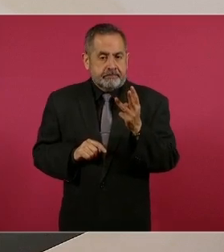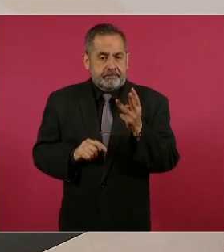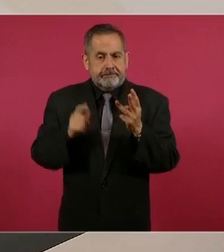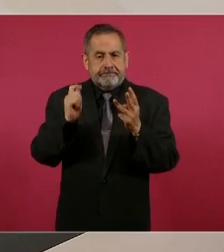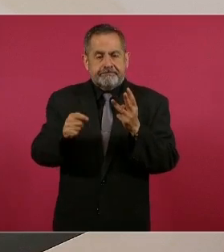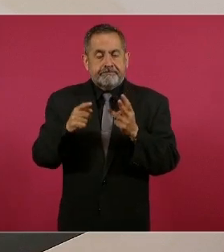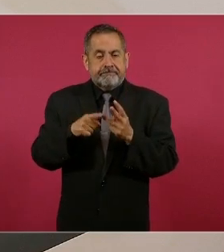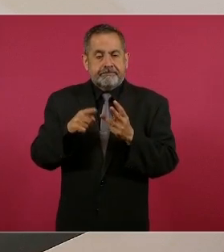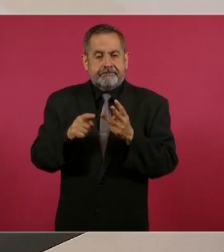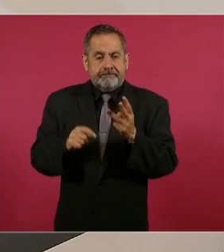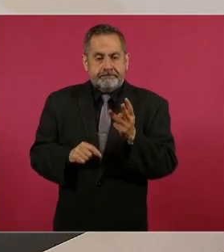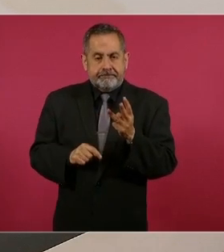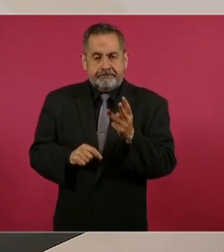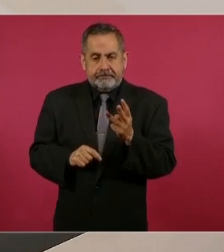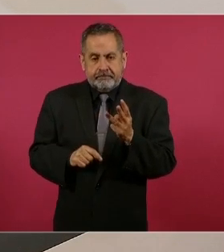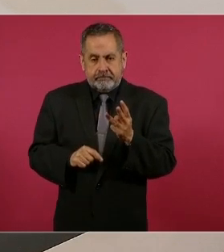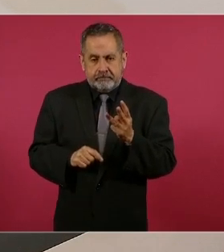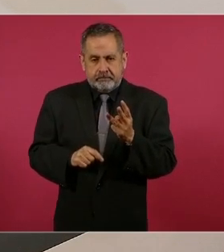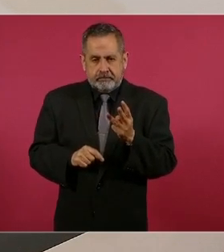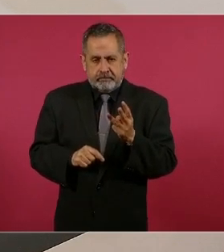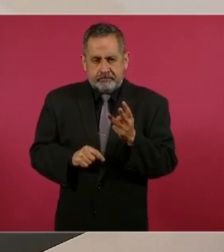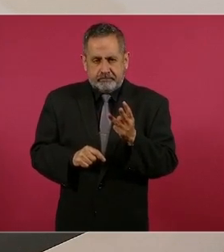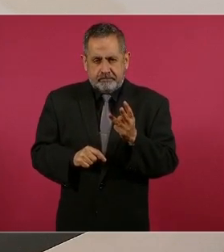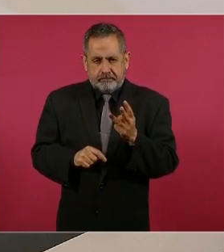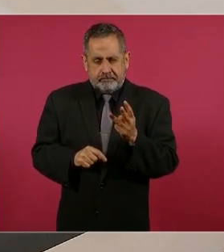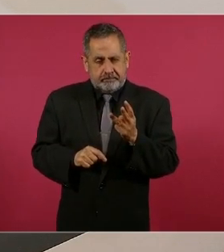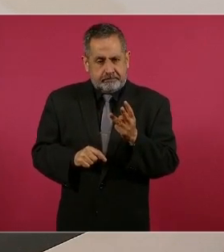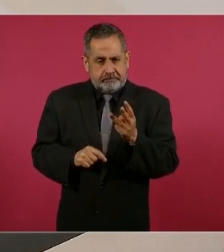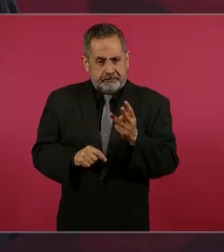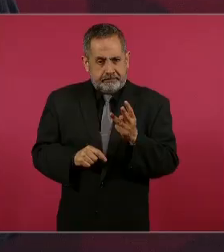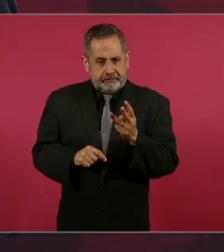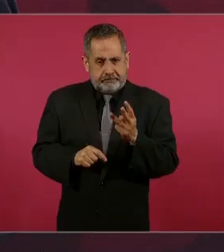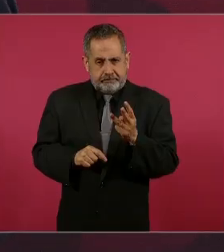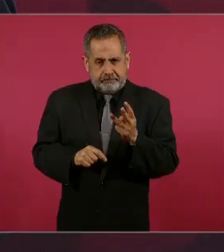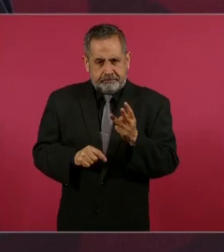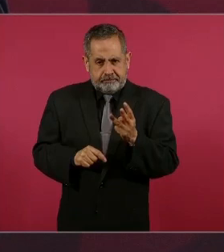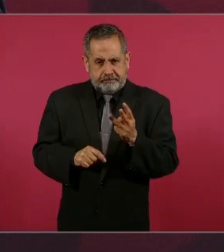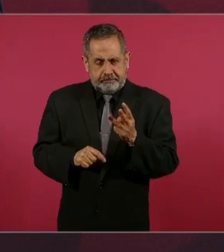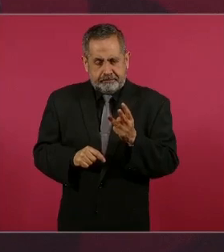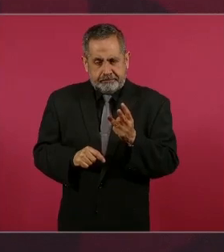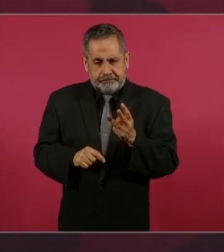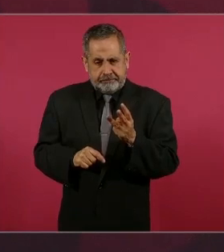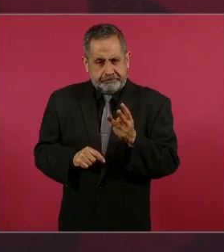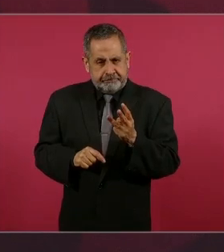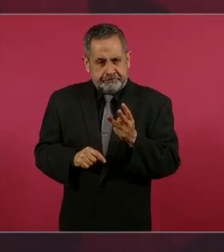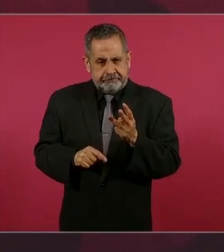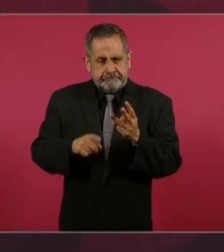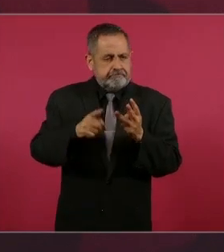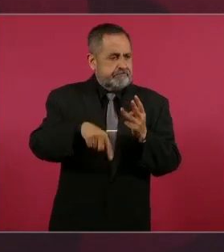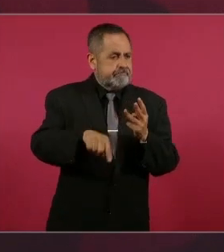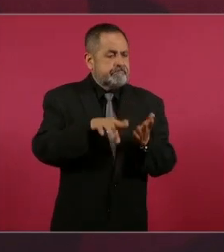es el apoyo en todo lo que tiene que ver con el desarrollo